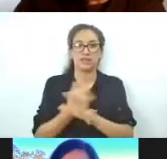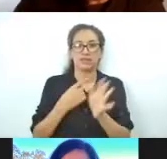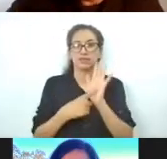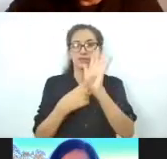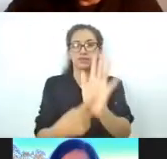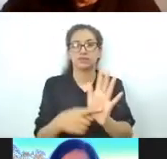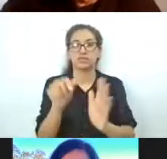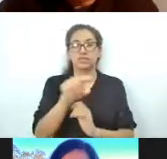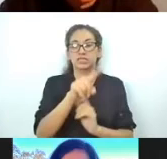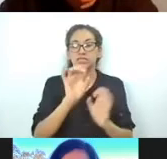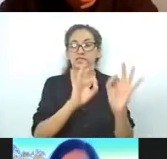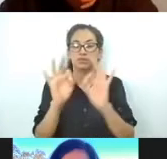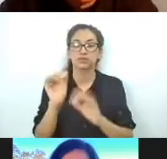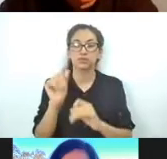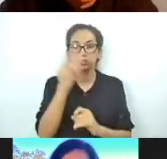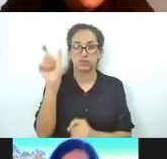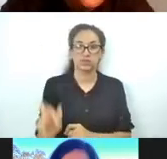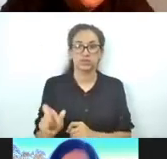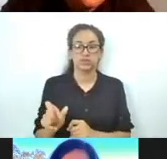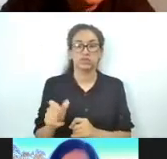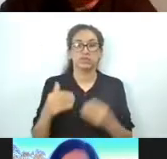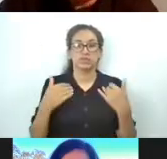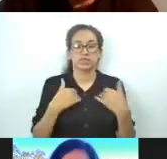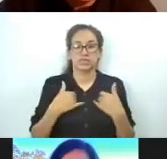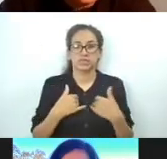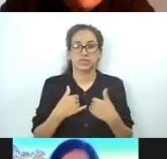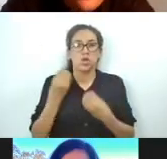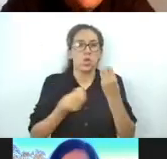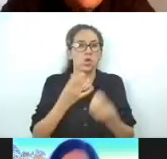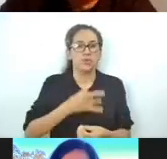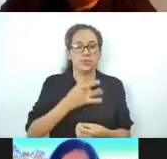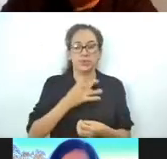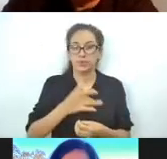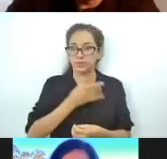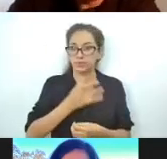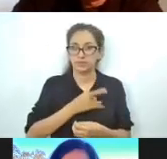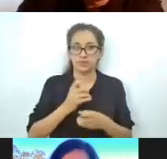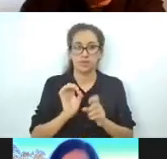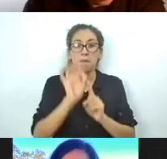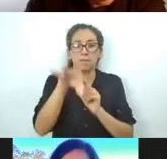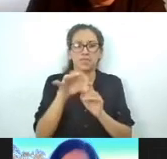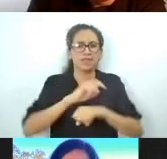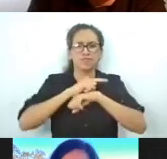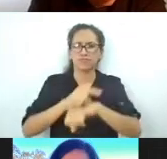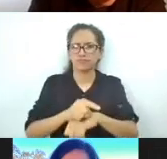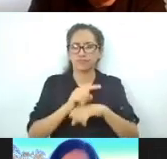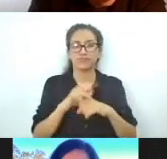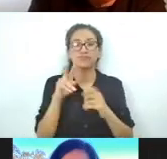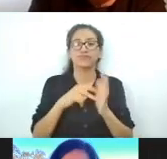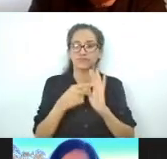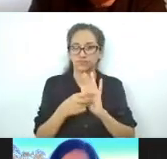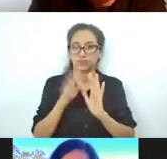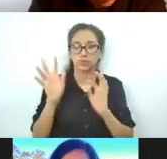lo que ocurre con nuestro paciente que viene porque considera que eyacula muy rápido. O sea, el tema es que él